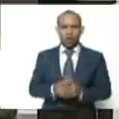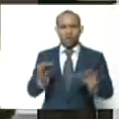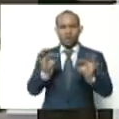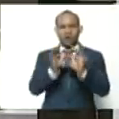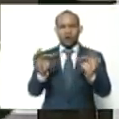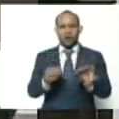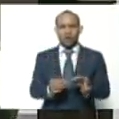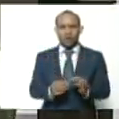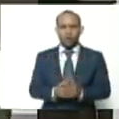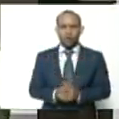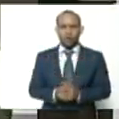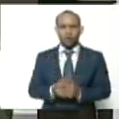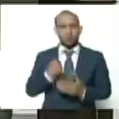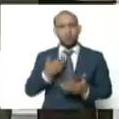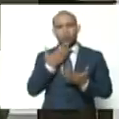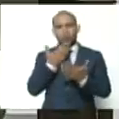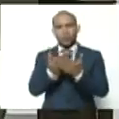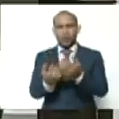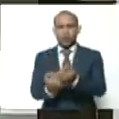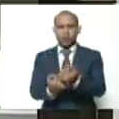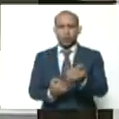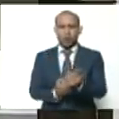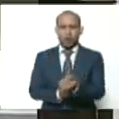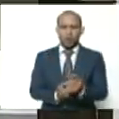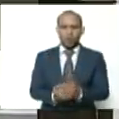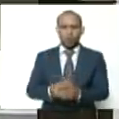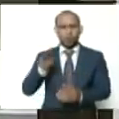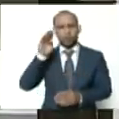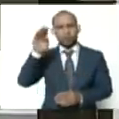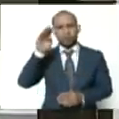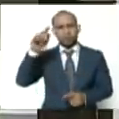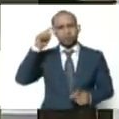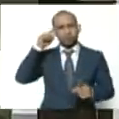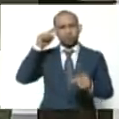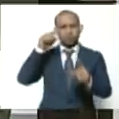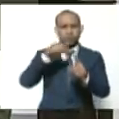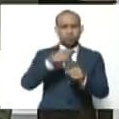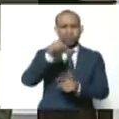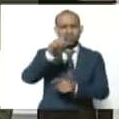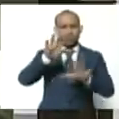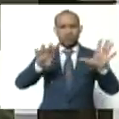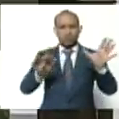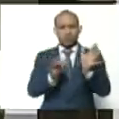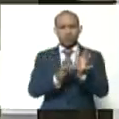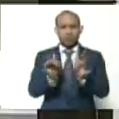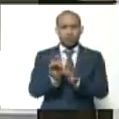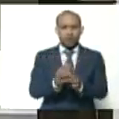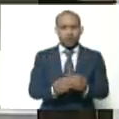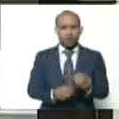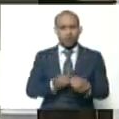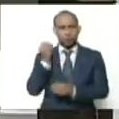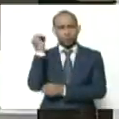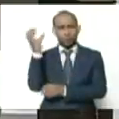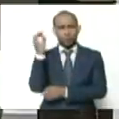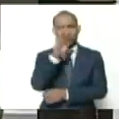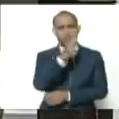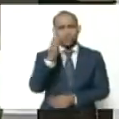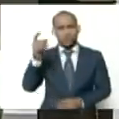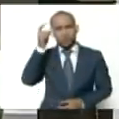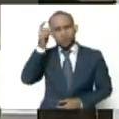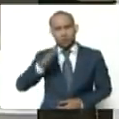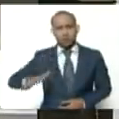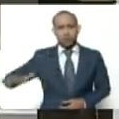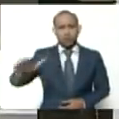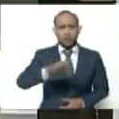como militante, te pido apoyo para que avancemos hacia el objetivo del 19 de abril, con los congresos bicentenarios del